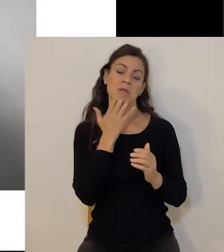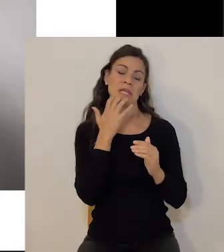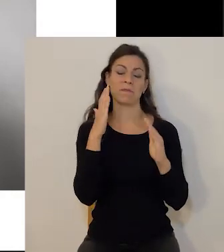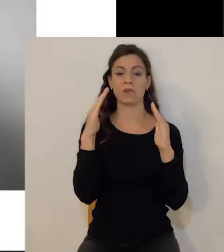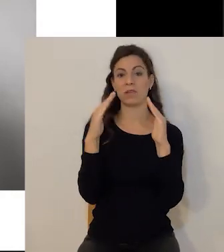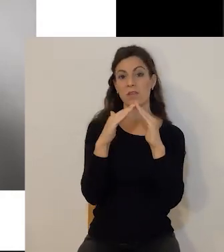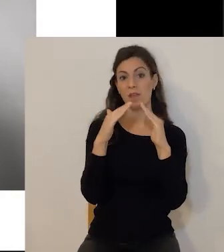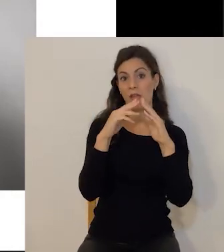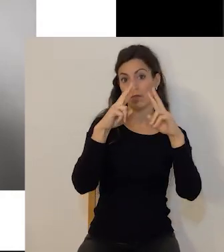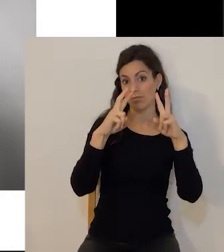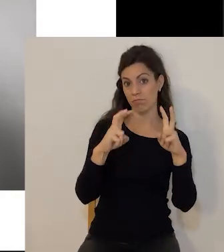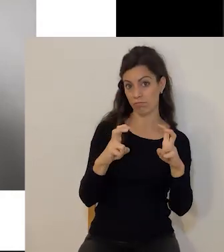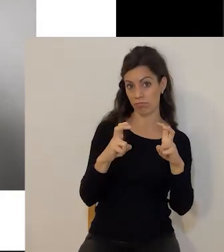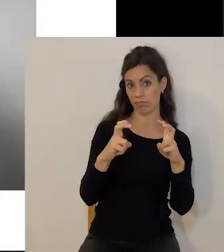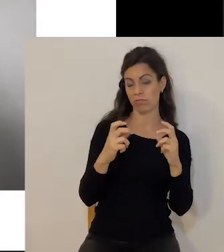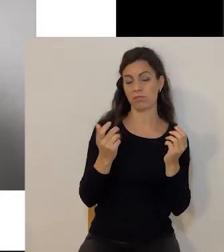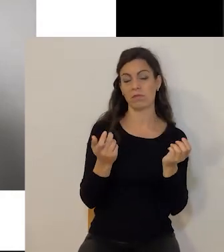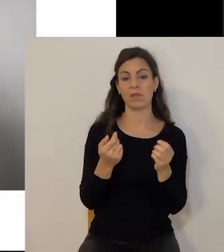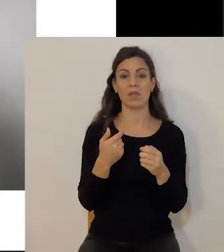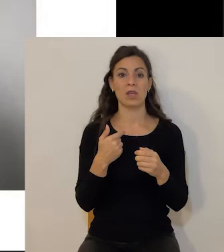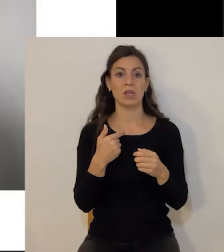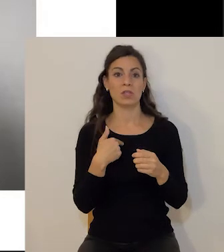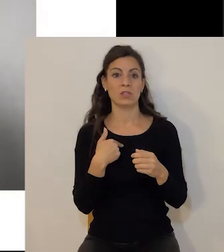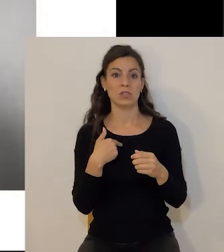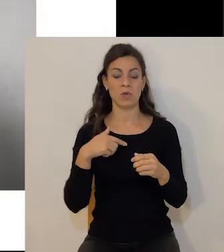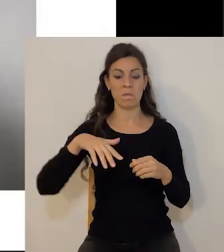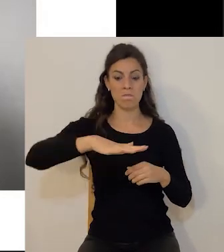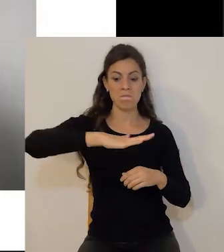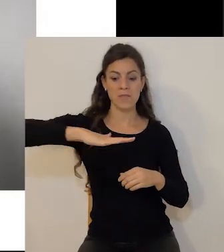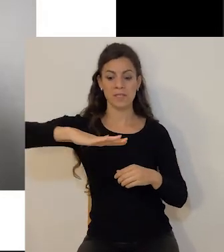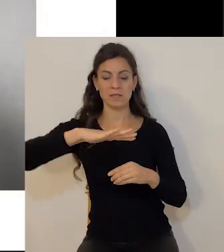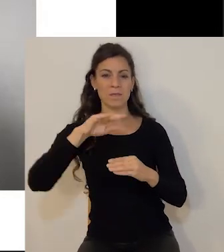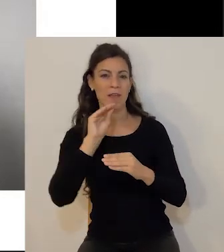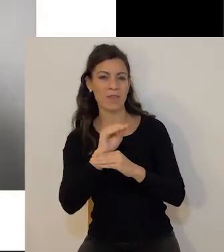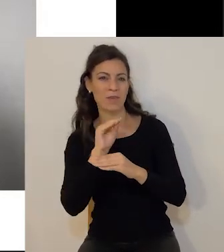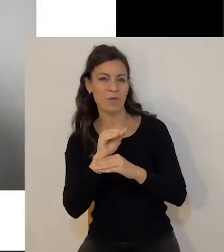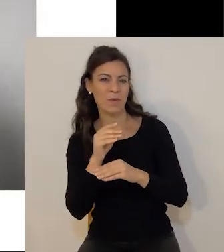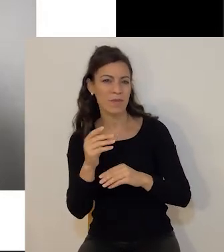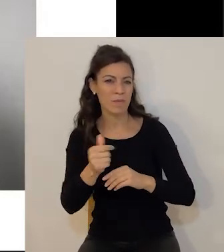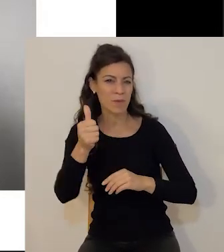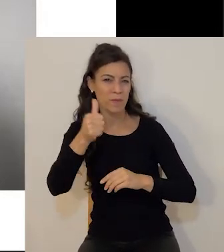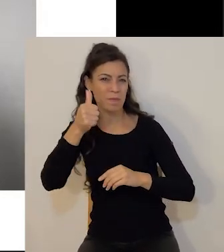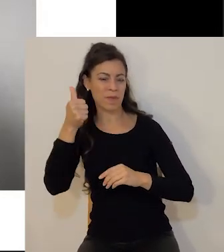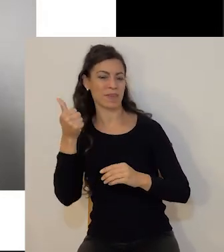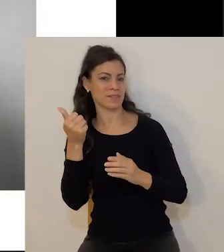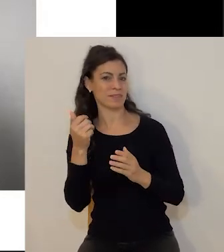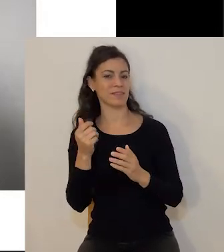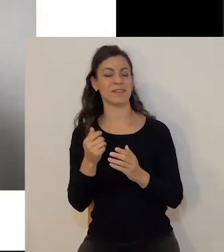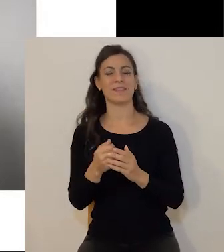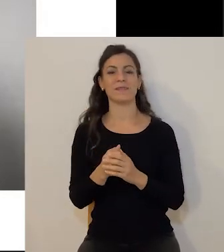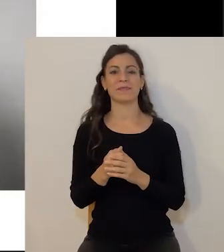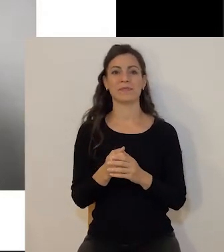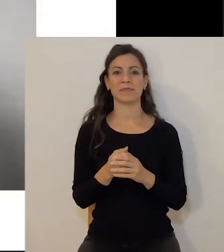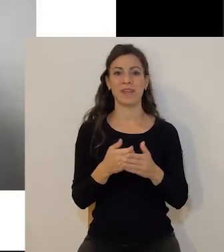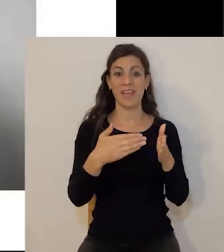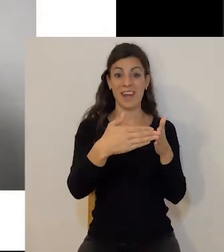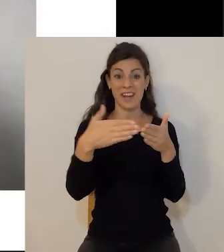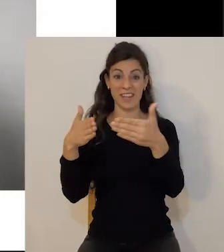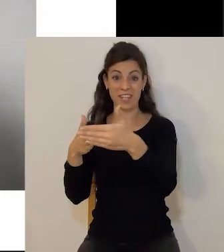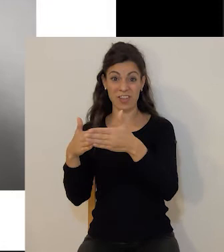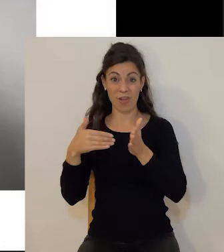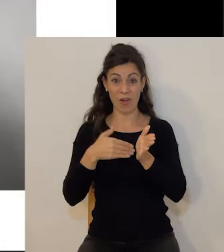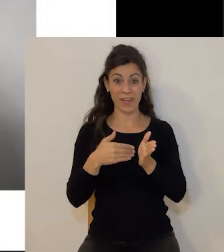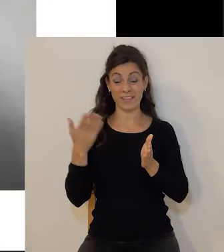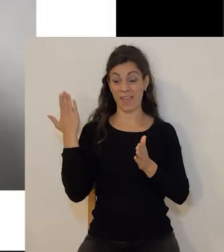casa. Entonces estoy cuidando más mi espacio, mi primer espacio. Estoy cuidando rincones que antes no